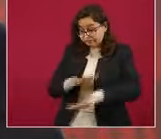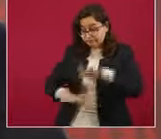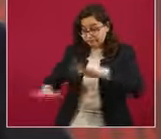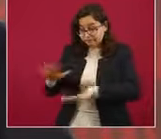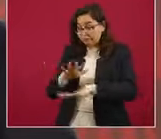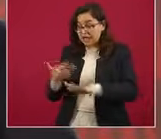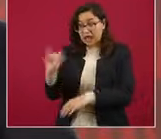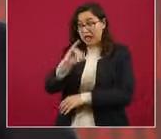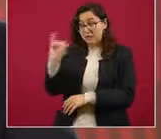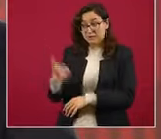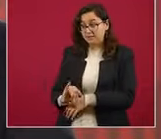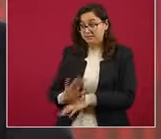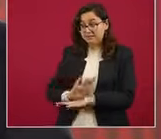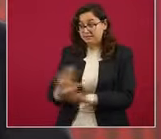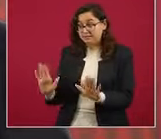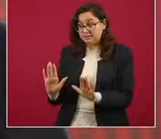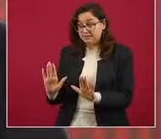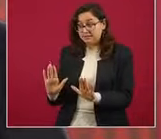porque ya vas a ser